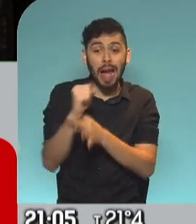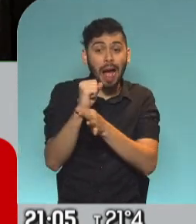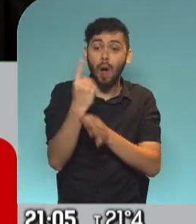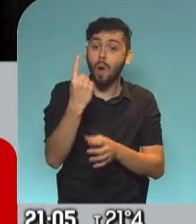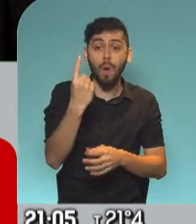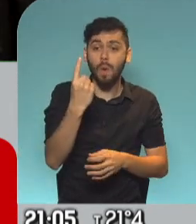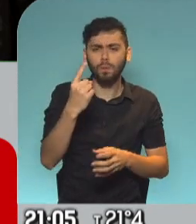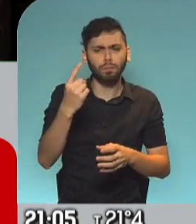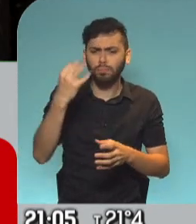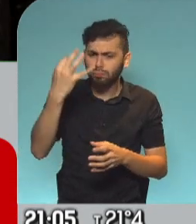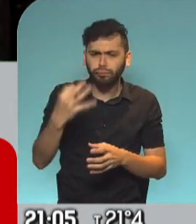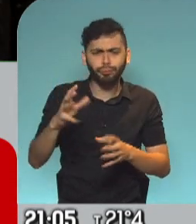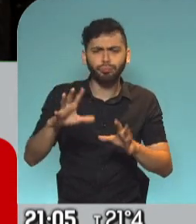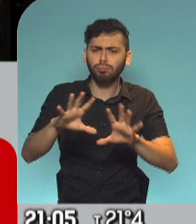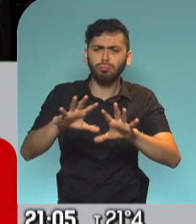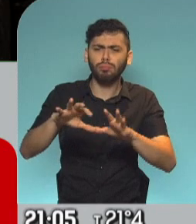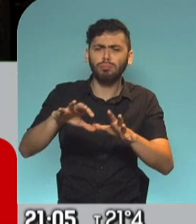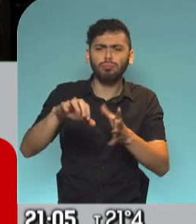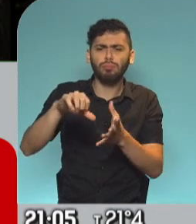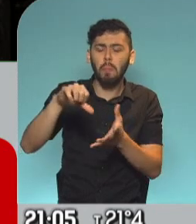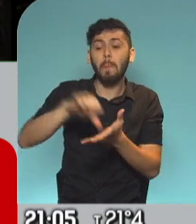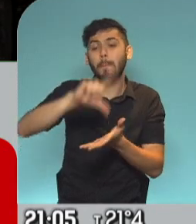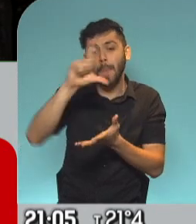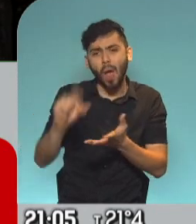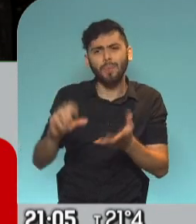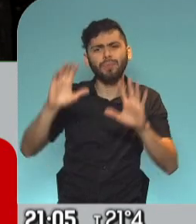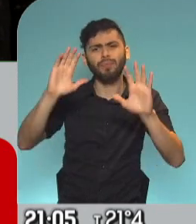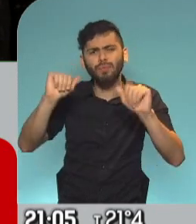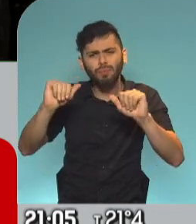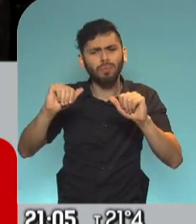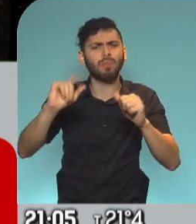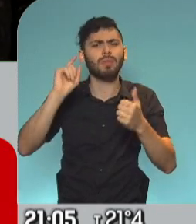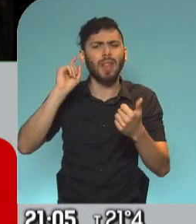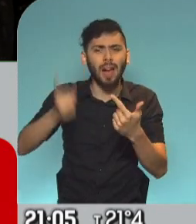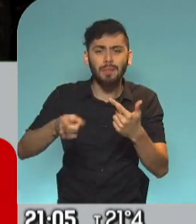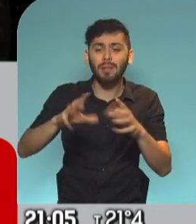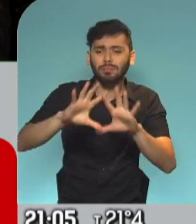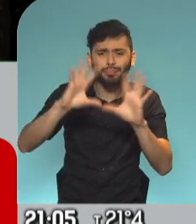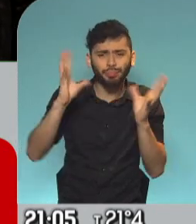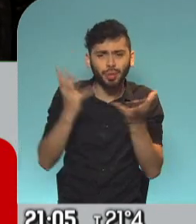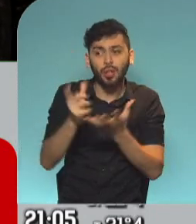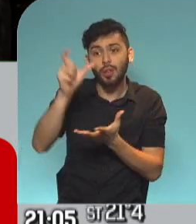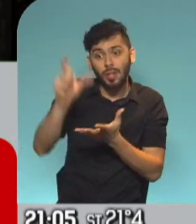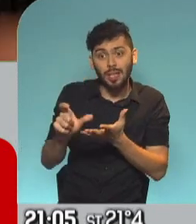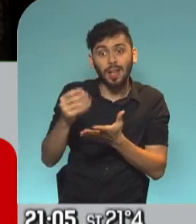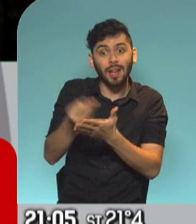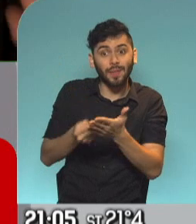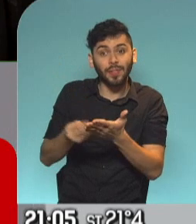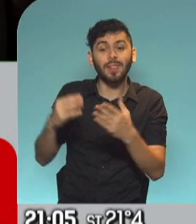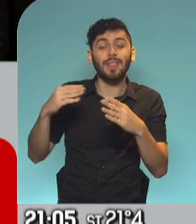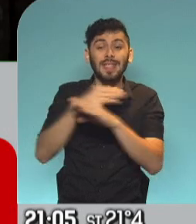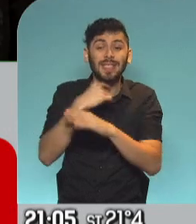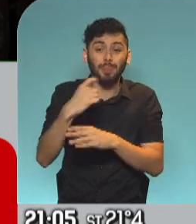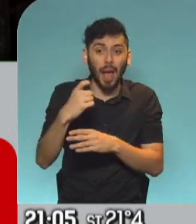dice el país en estos momentos de despedirlo, de decirle adiós a Quino, el humorista gráfico de lengua española, el